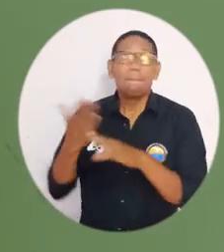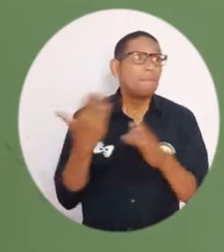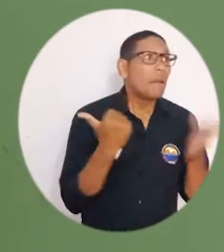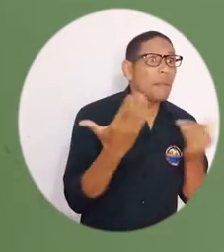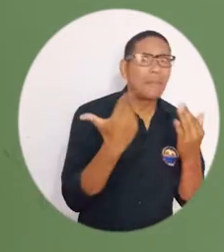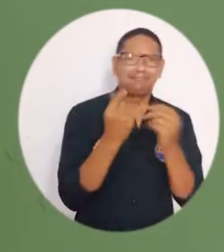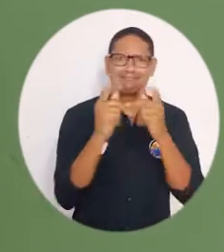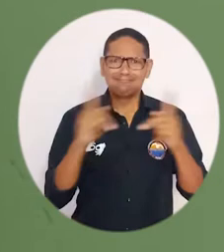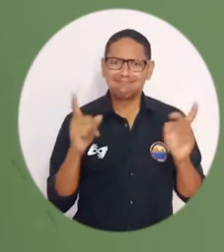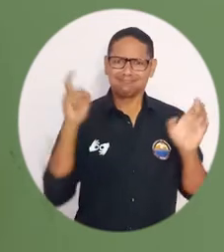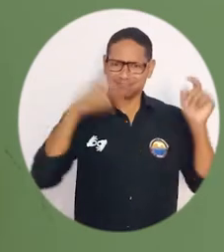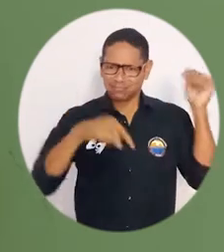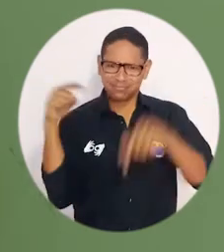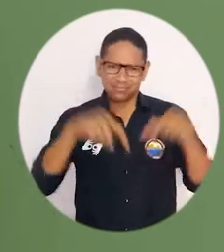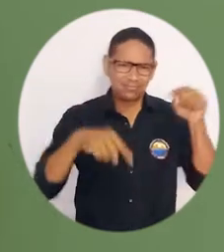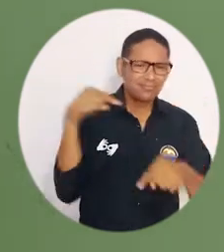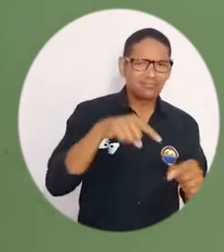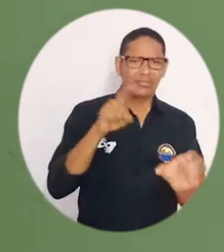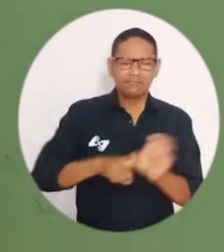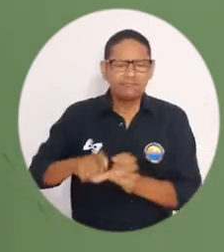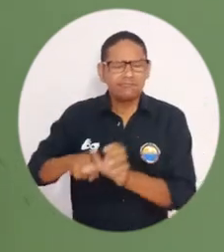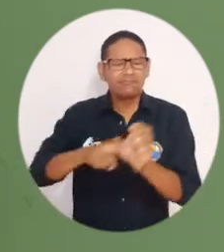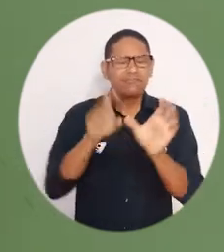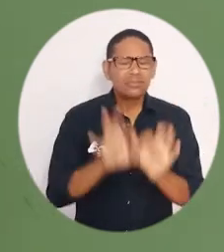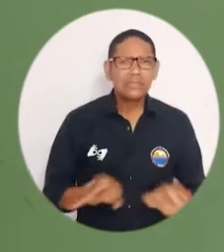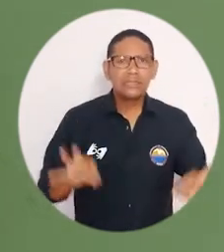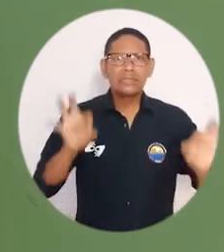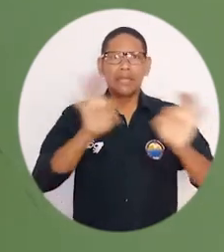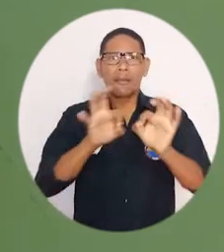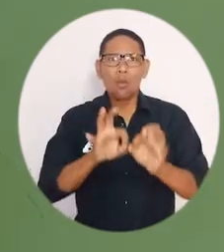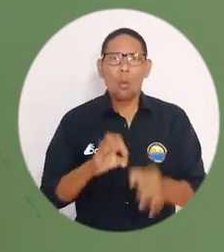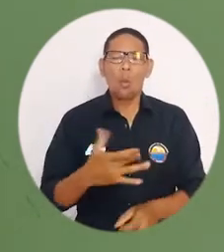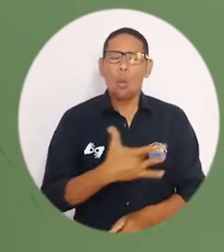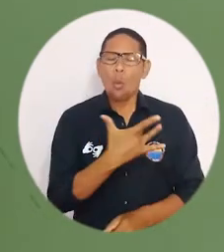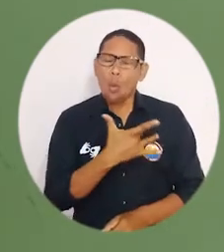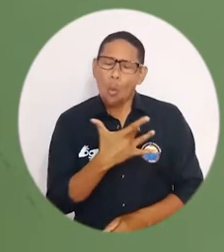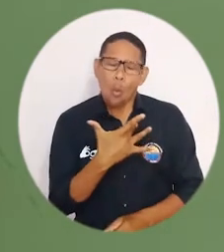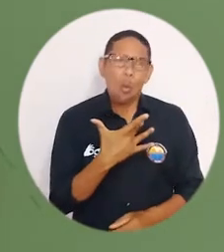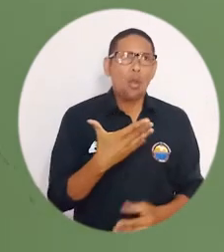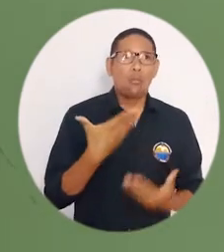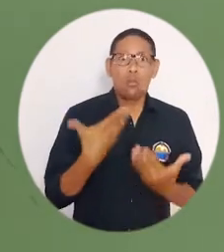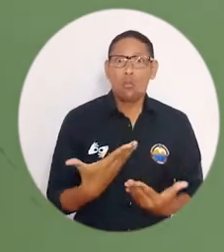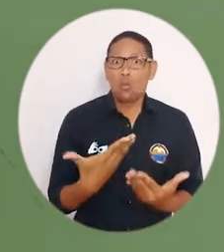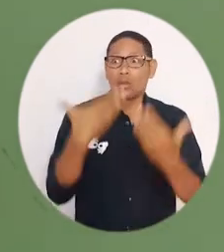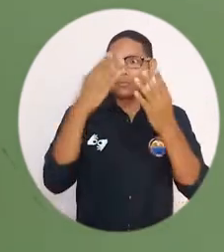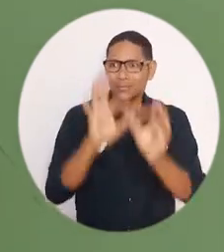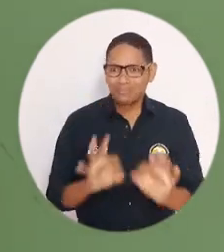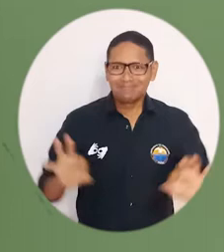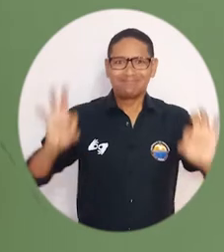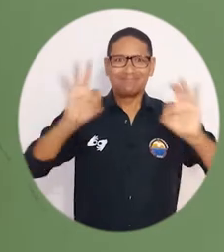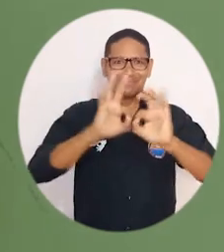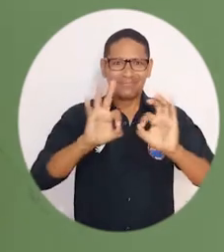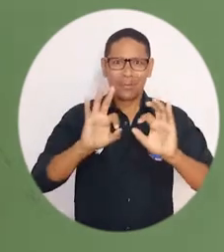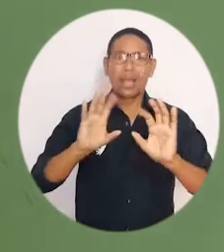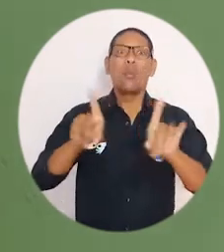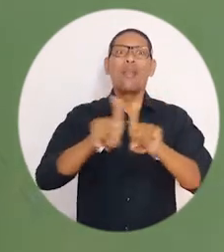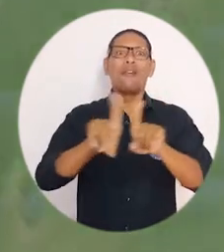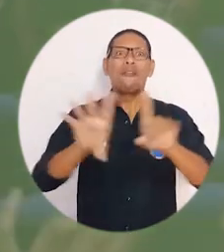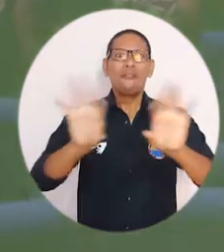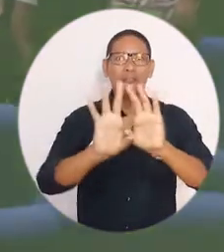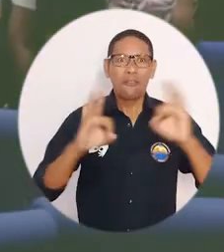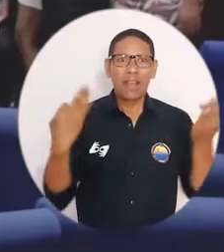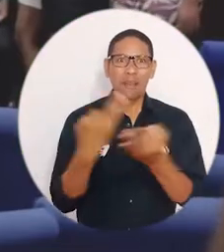acogida por parte de la comunidad universitaria, demostrando la motivación para unirse a esta hermosa familia como es